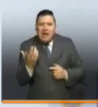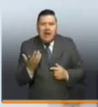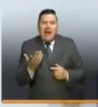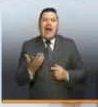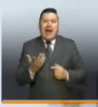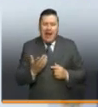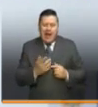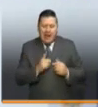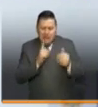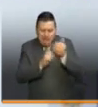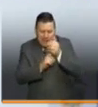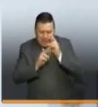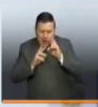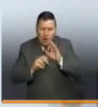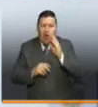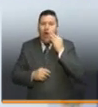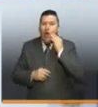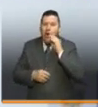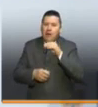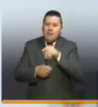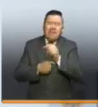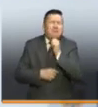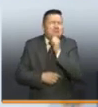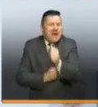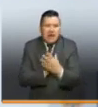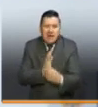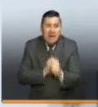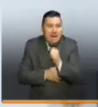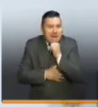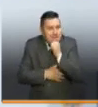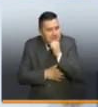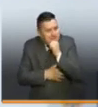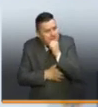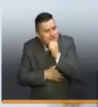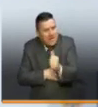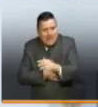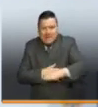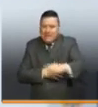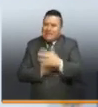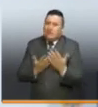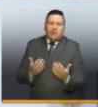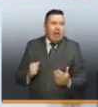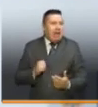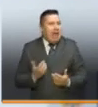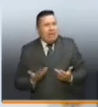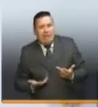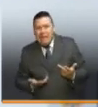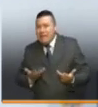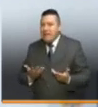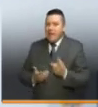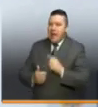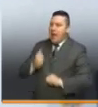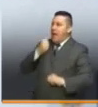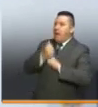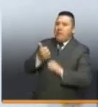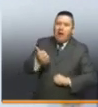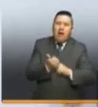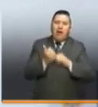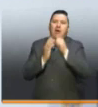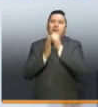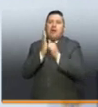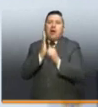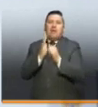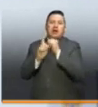identificar a los hogares en pobreza extrema en pobreza y en vulnerabilidad que no tuvieran ningún apoyo de programas sociales